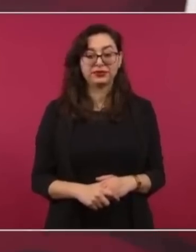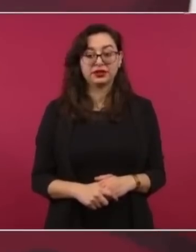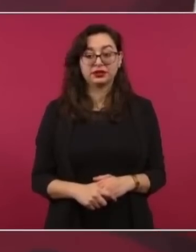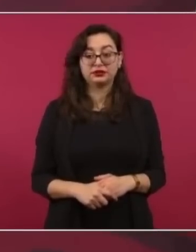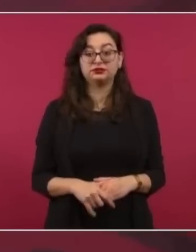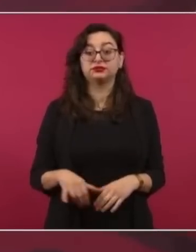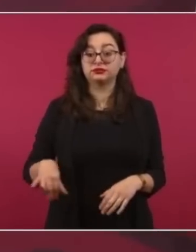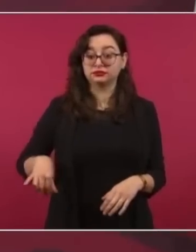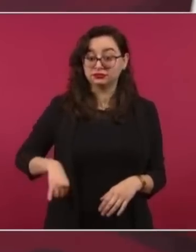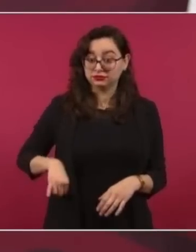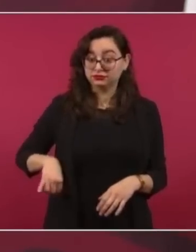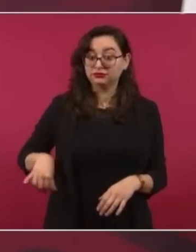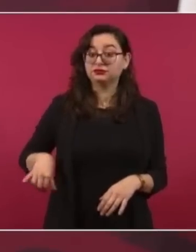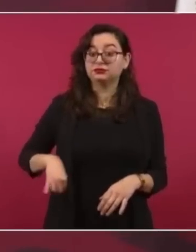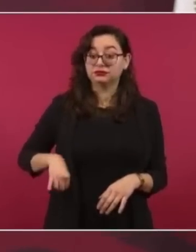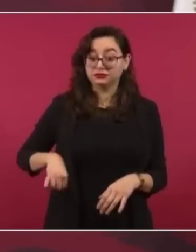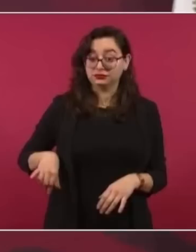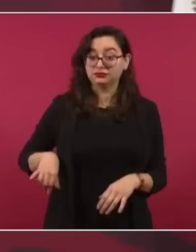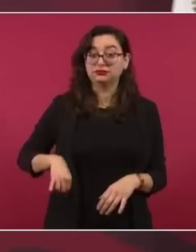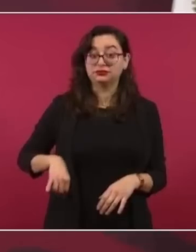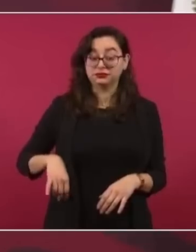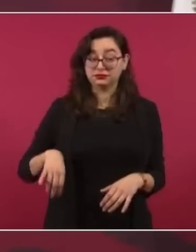es interesante porque